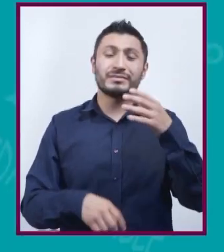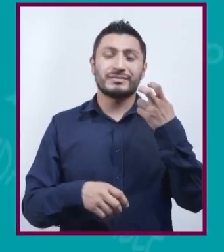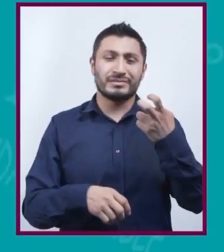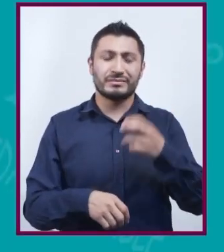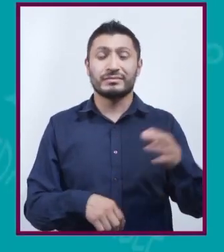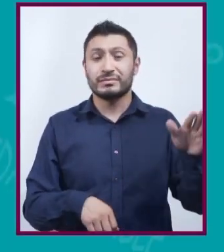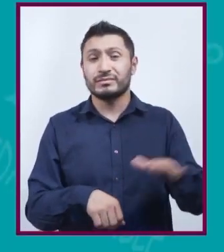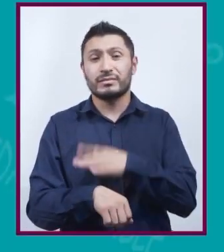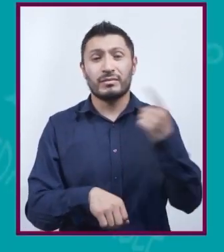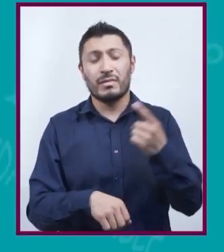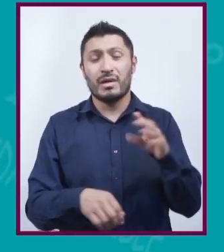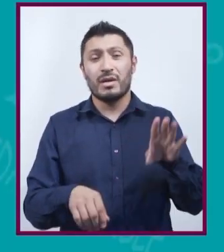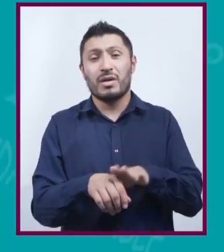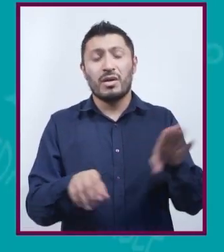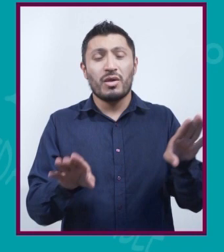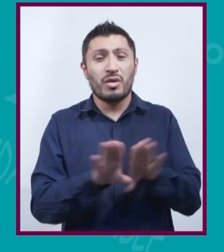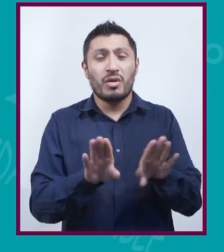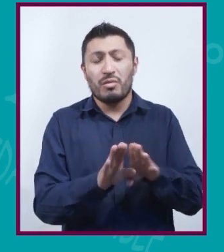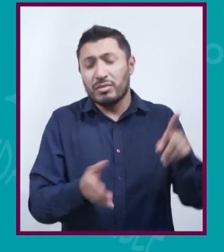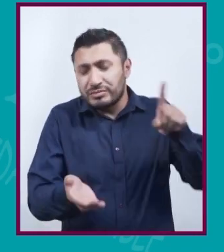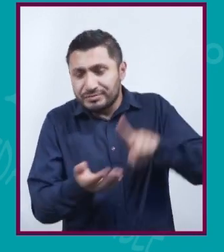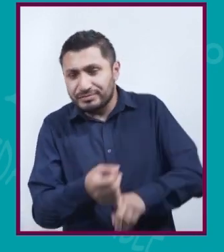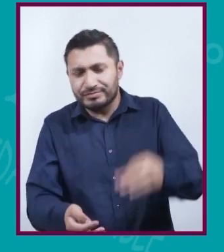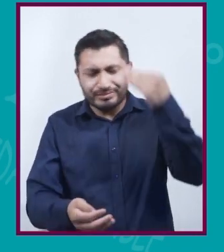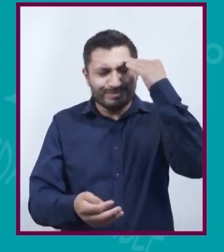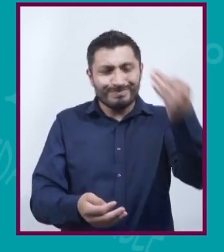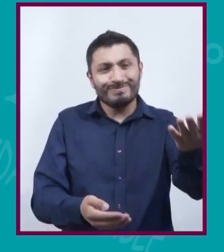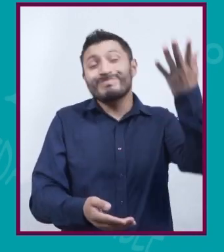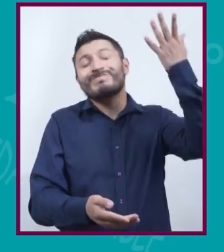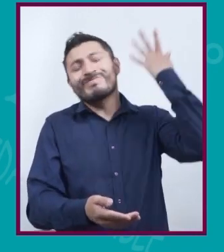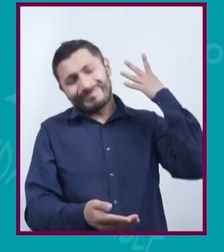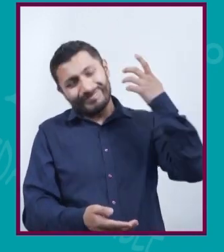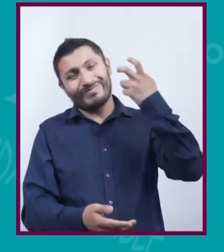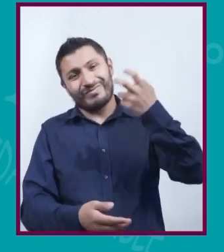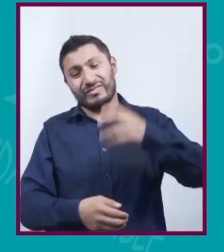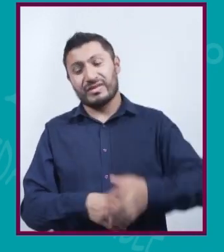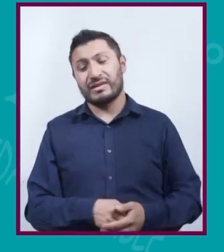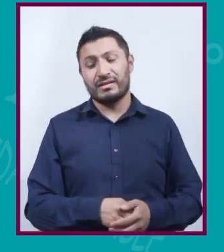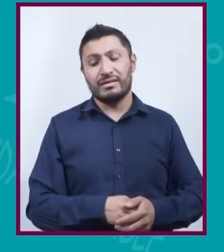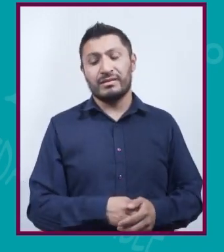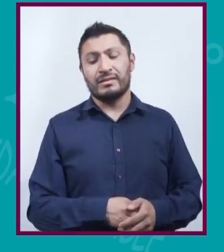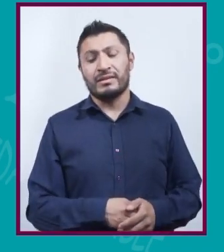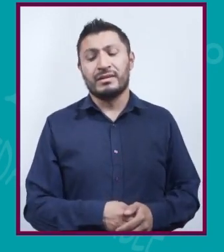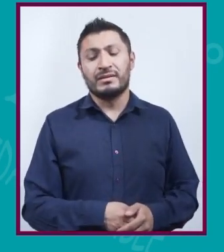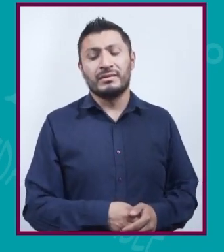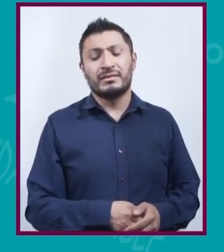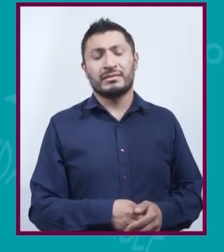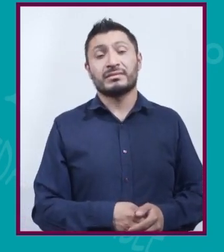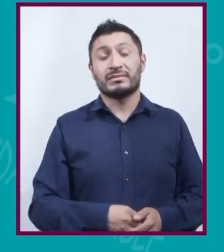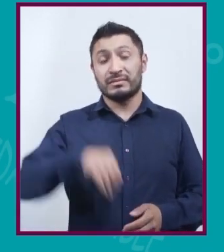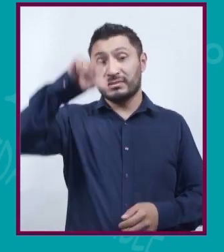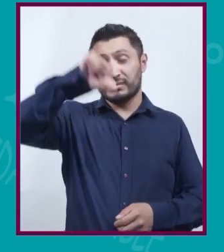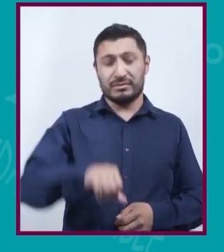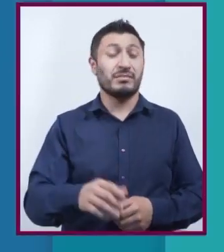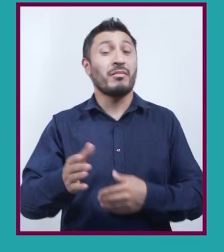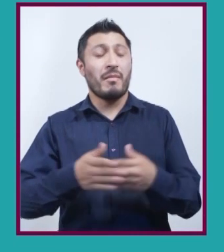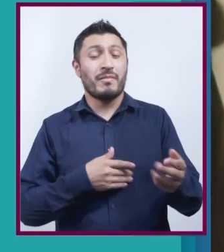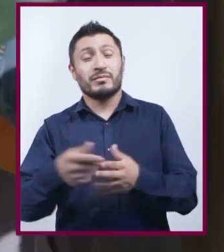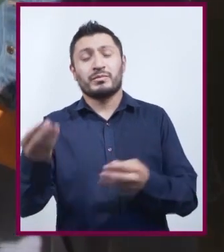Es una fotografía, ya que es como una pausa a un momento que pasó hace muchos